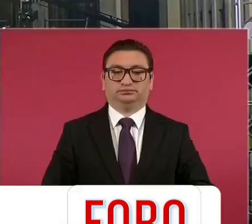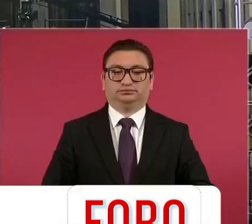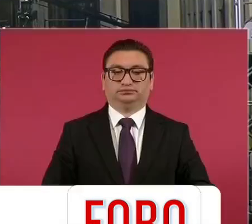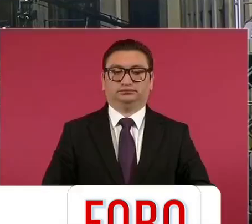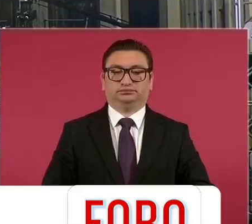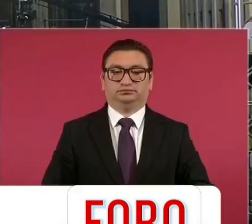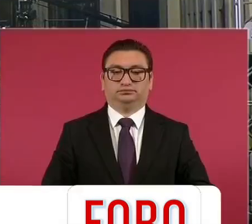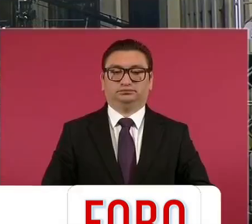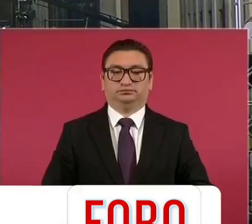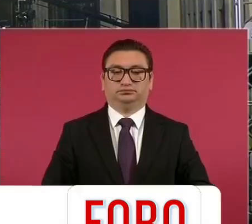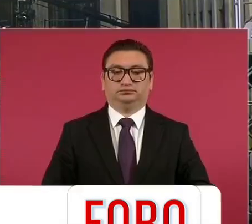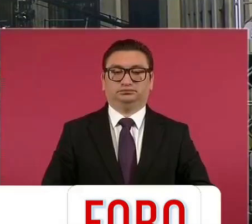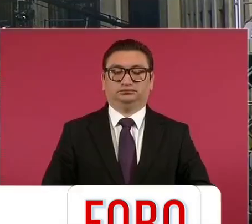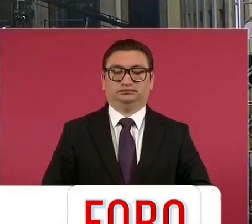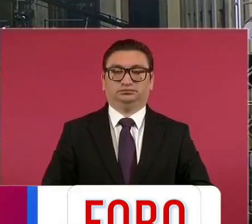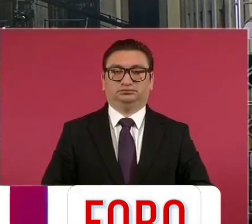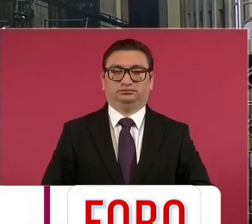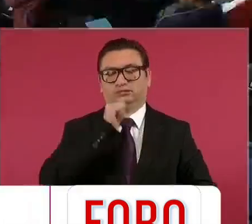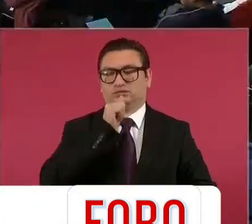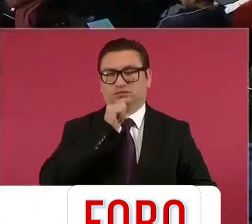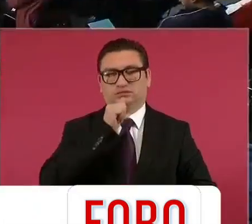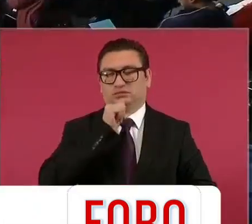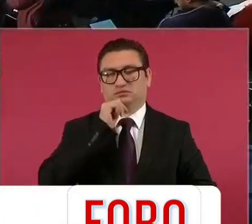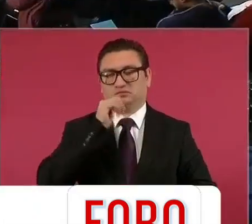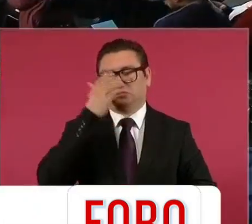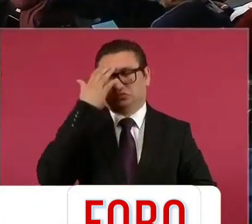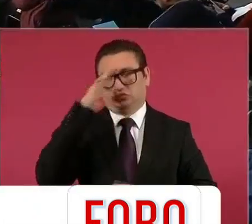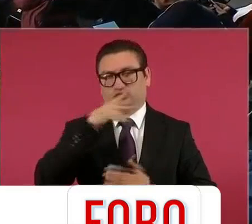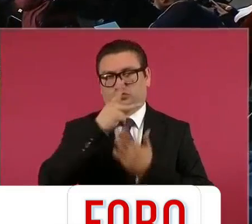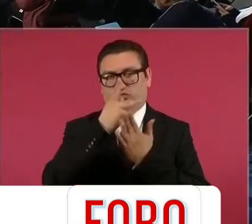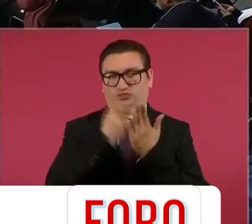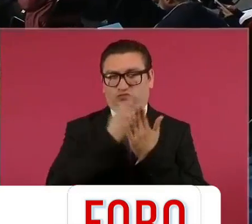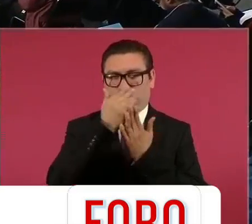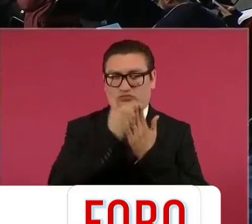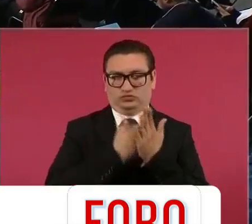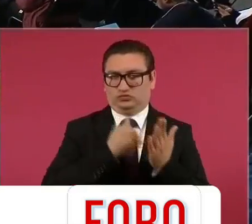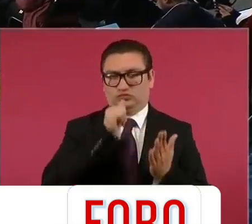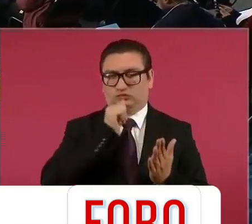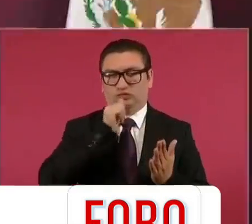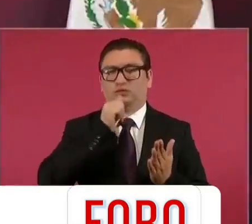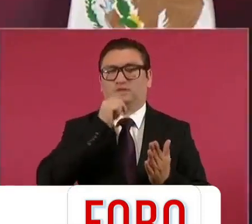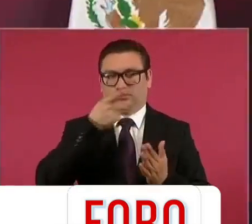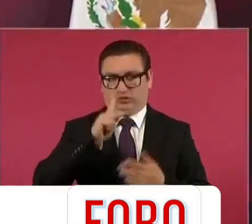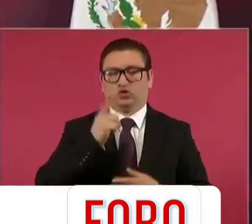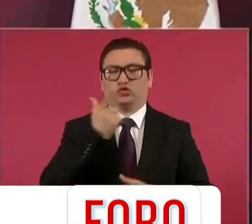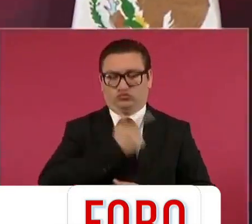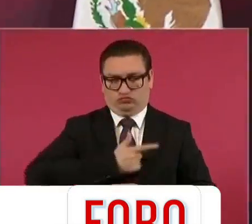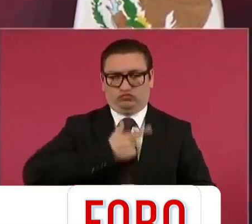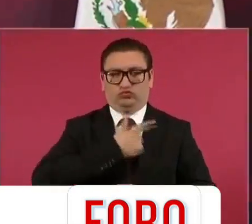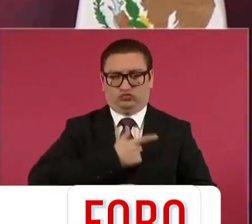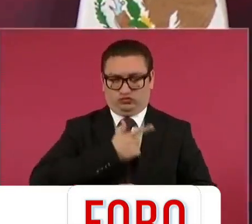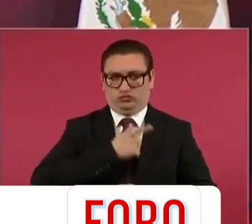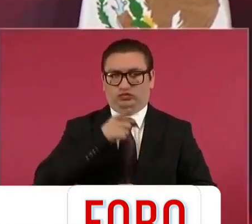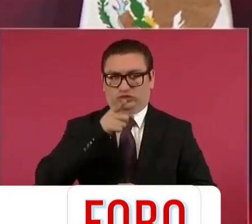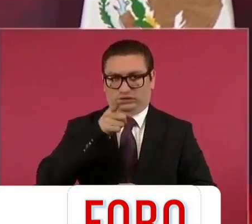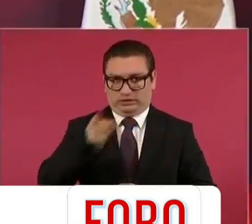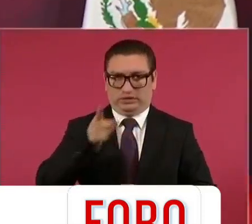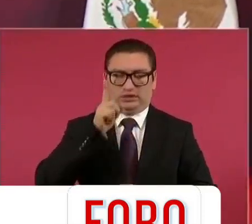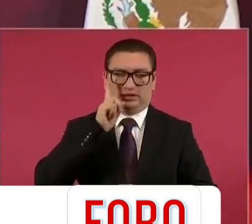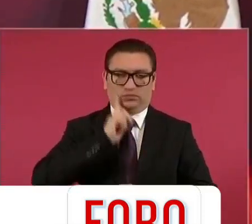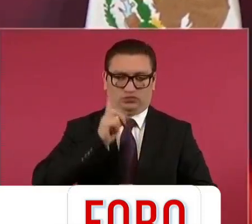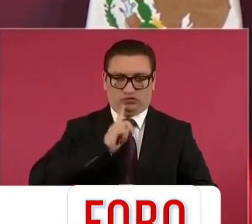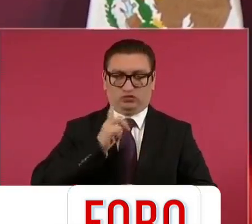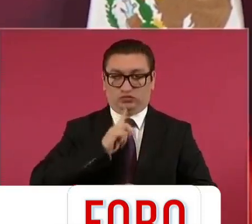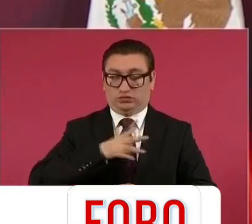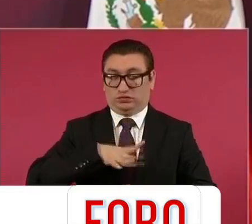bilaterales No todavía no no no conocemos la agenda pero sí este nos da mucho gusto que ella de